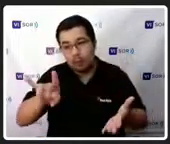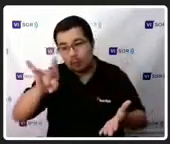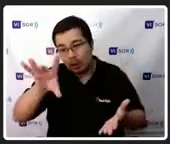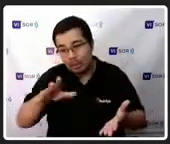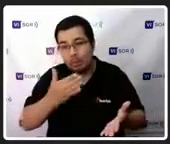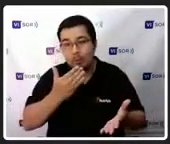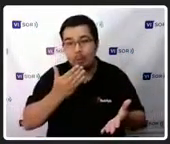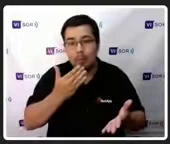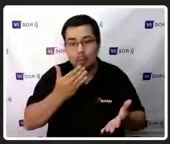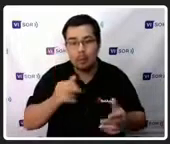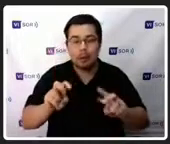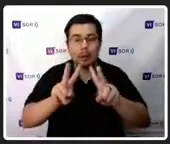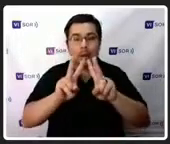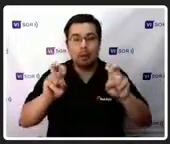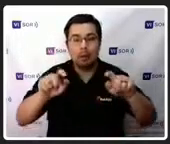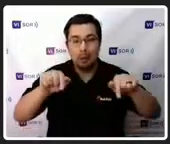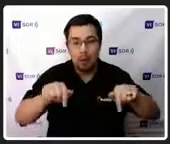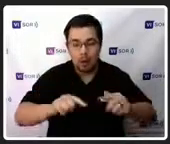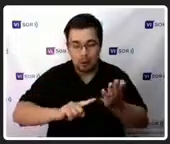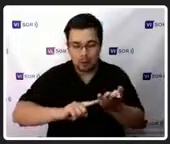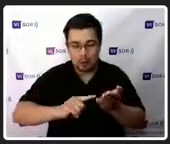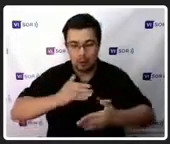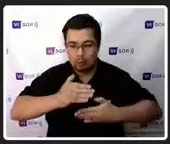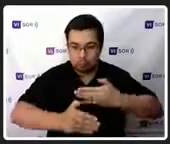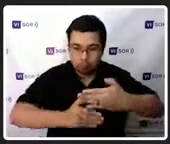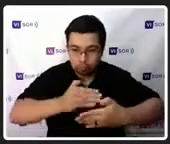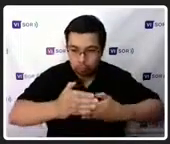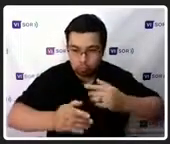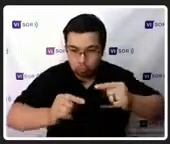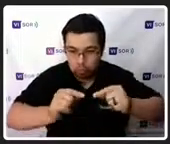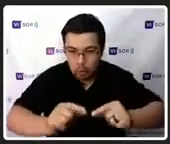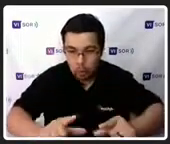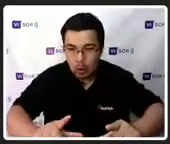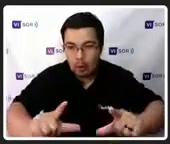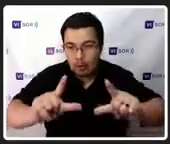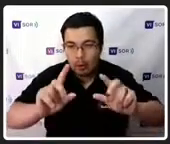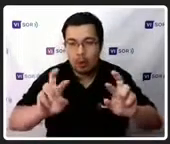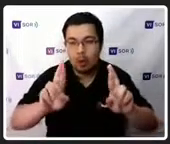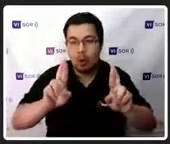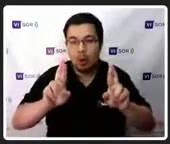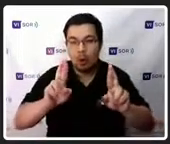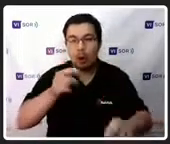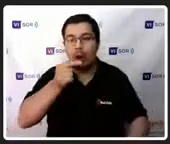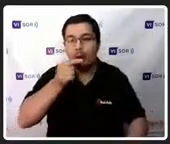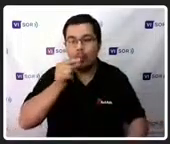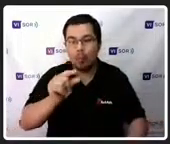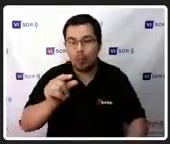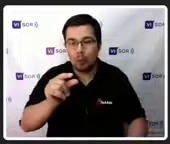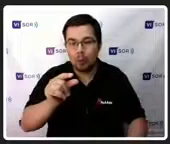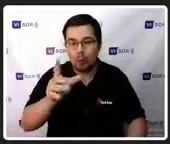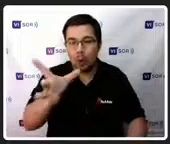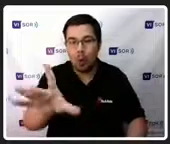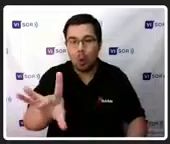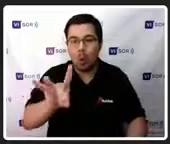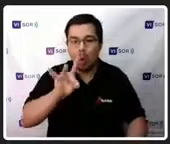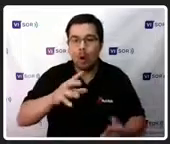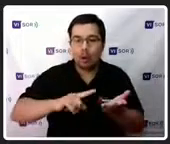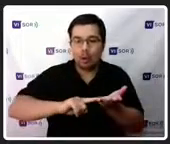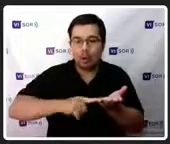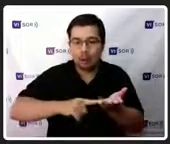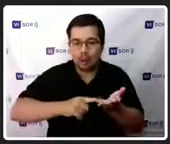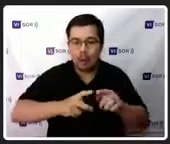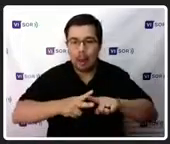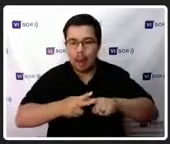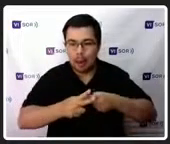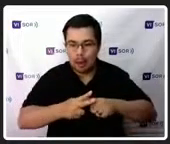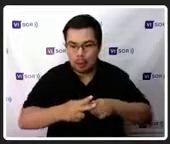¿no es cierto?, esperamos pronto poder incorporar este tipo de herramientas también al aprendizaje. Entonces, como les decía, técnicas de salón